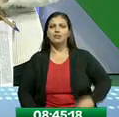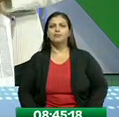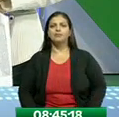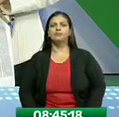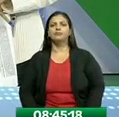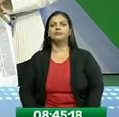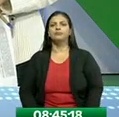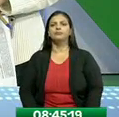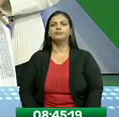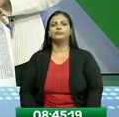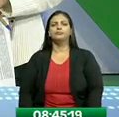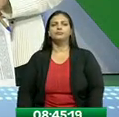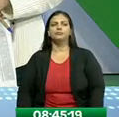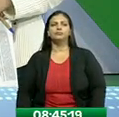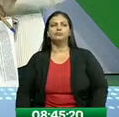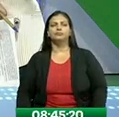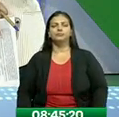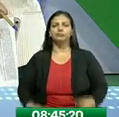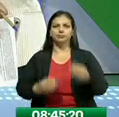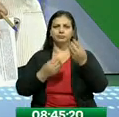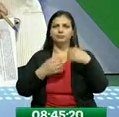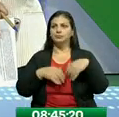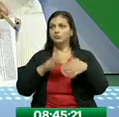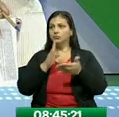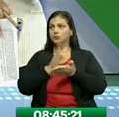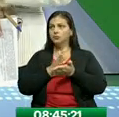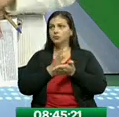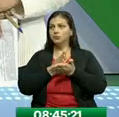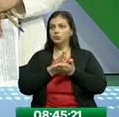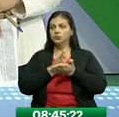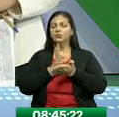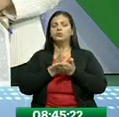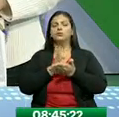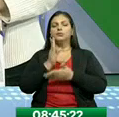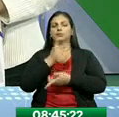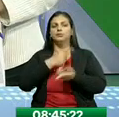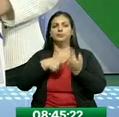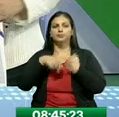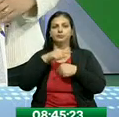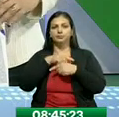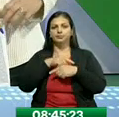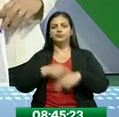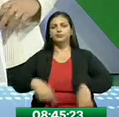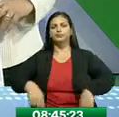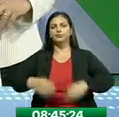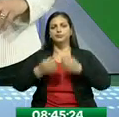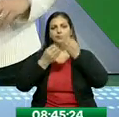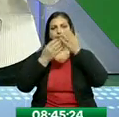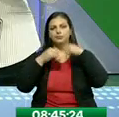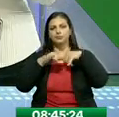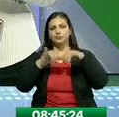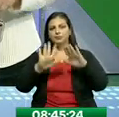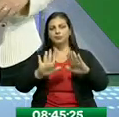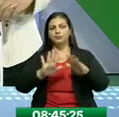ampliarnos la información. ¿Tenemos más noticias o nos vamos a una pausa primero? Una pausa comercial y regresamos con más información. Sigan con nosotros.